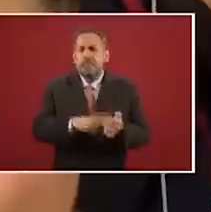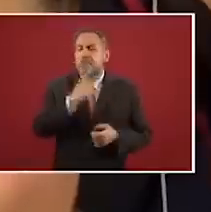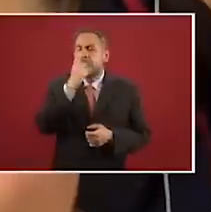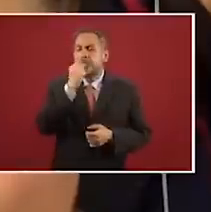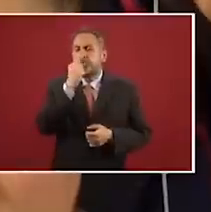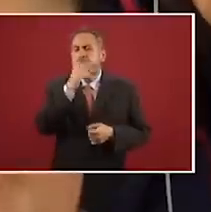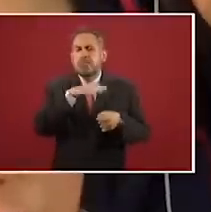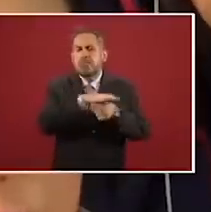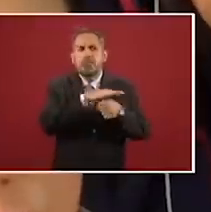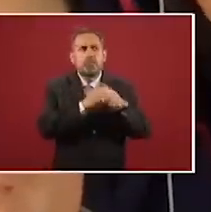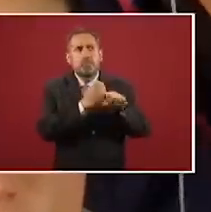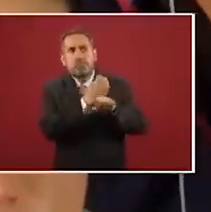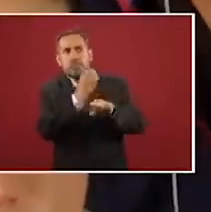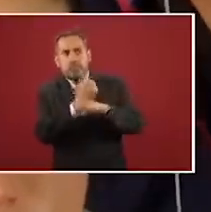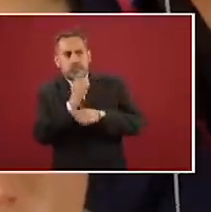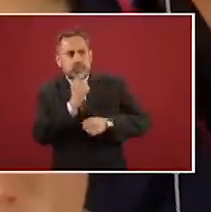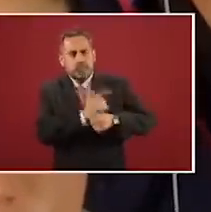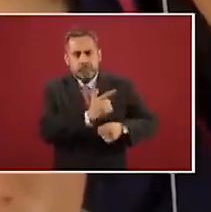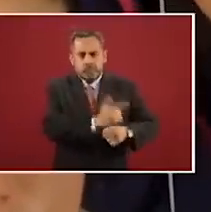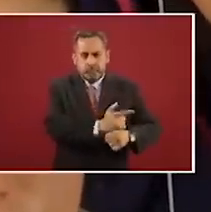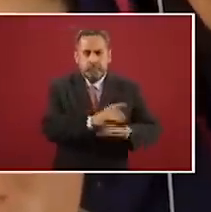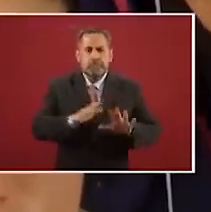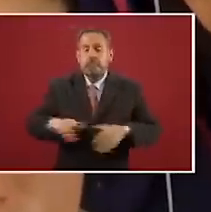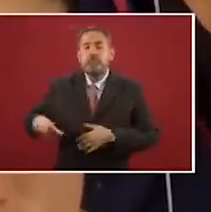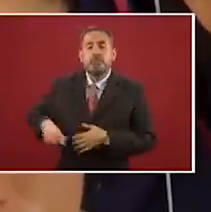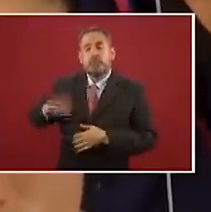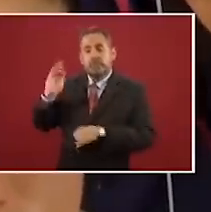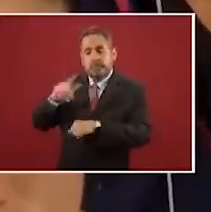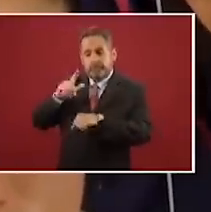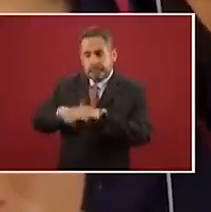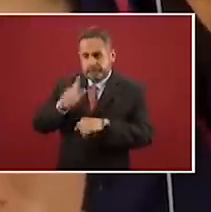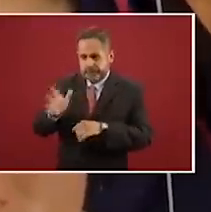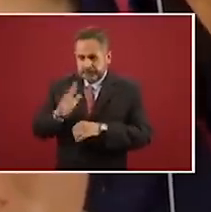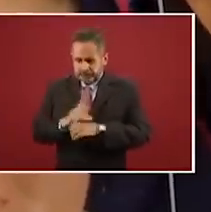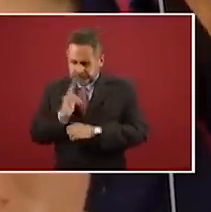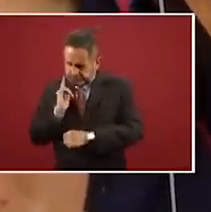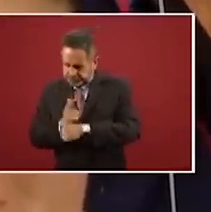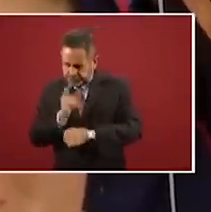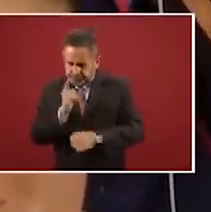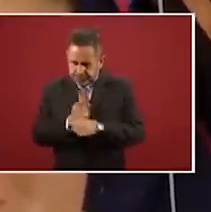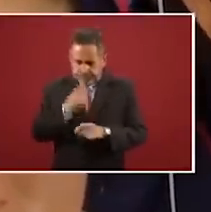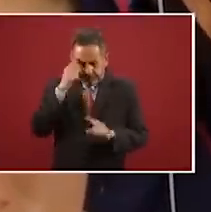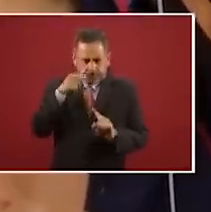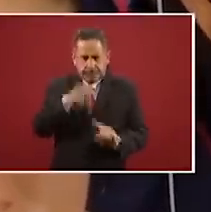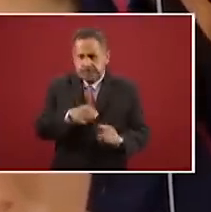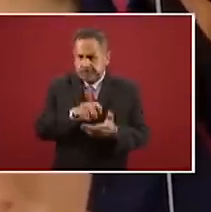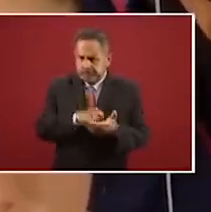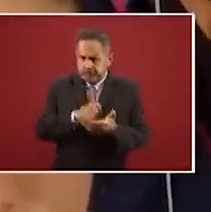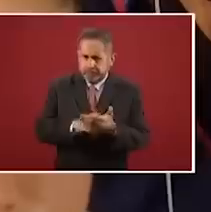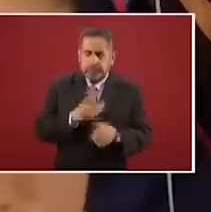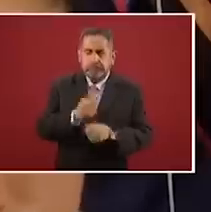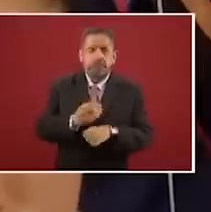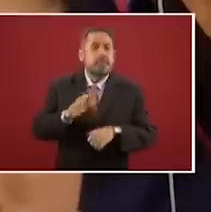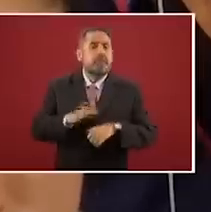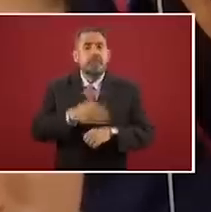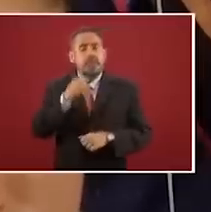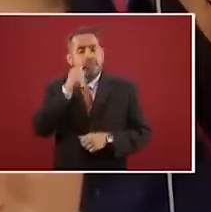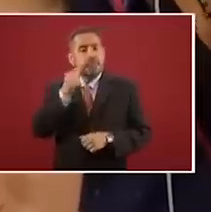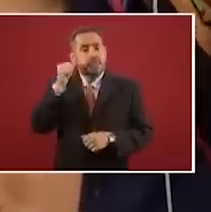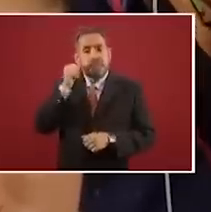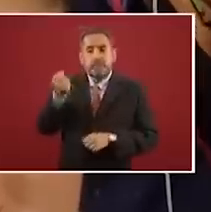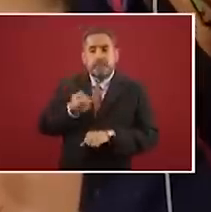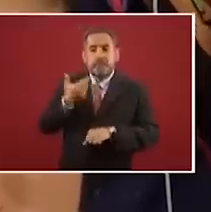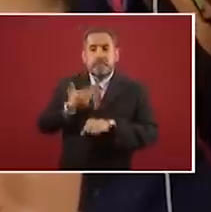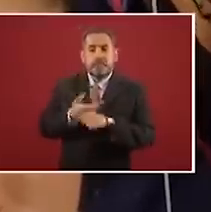Tengo entendido que en el gobierno federal ya había un programa piloto para poner el acento en este tema. Se lo pregunto porque ayer el secretario de